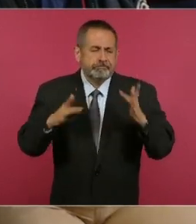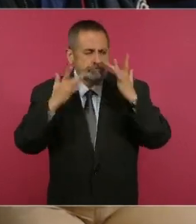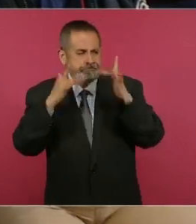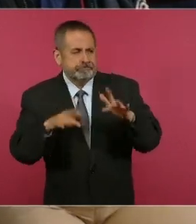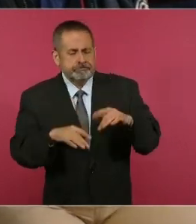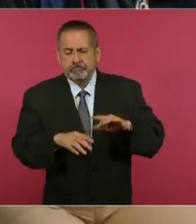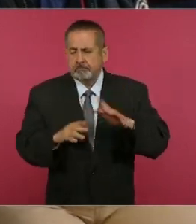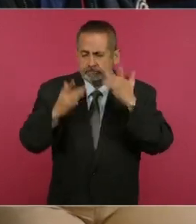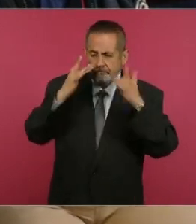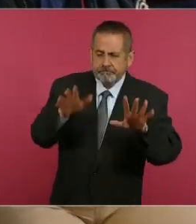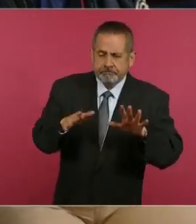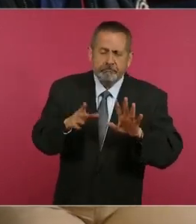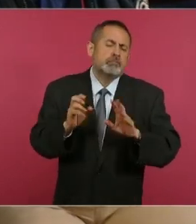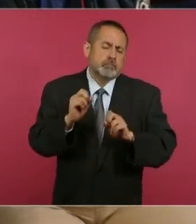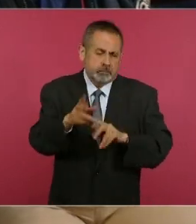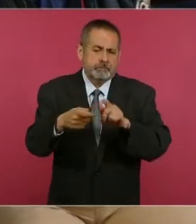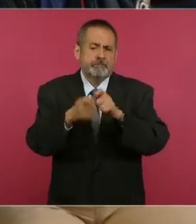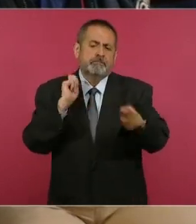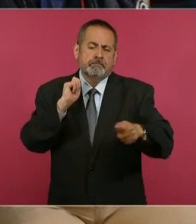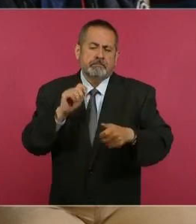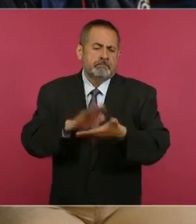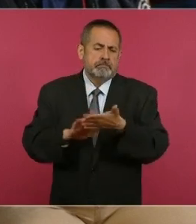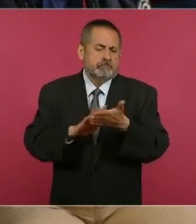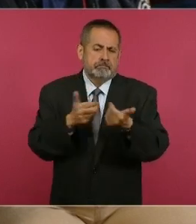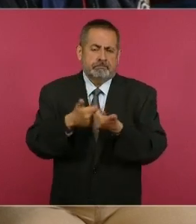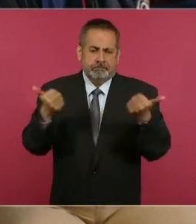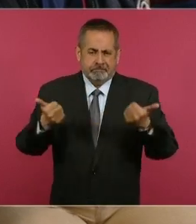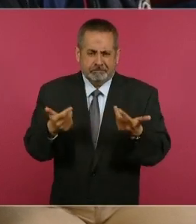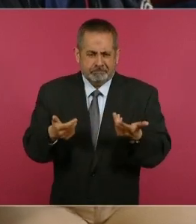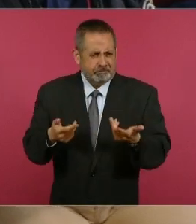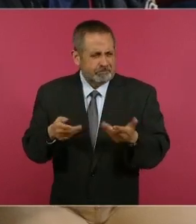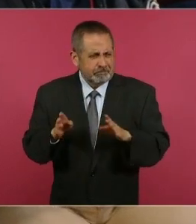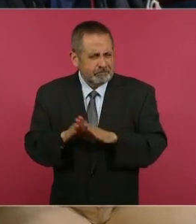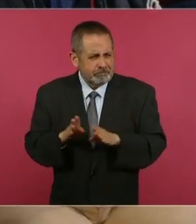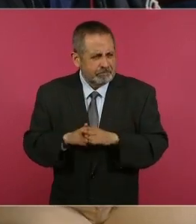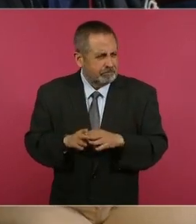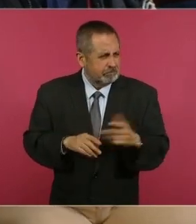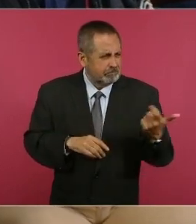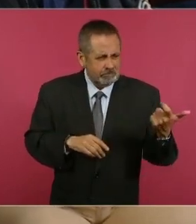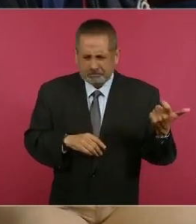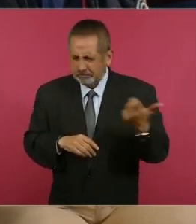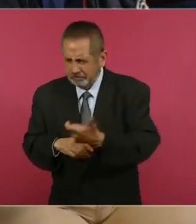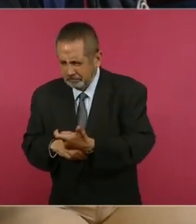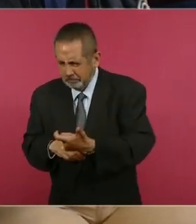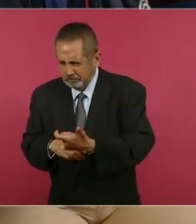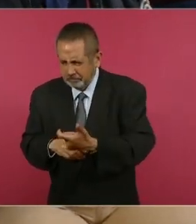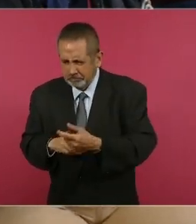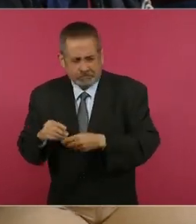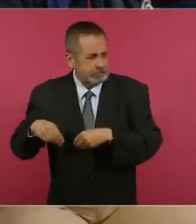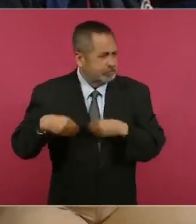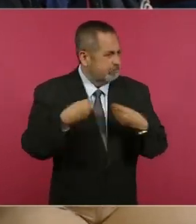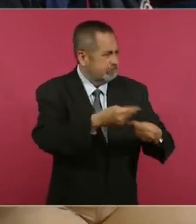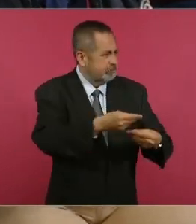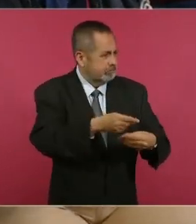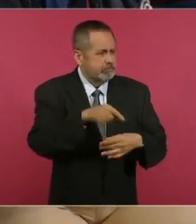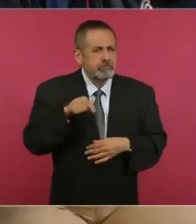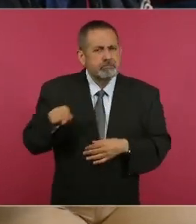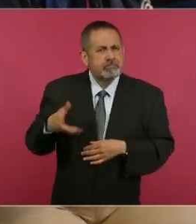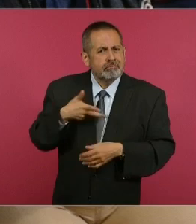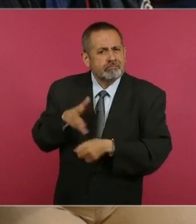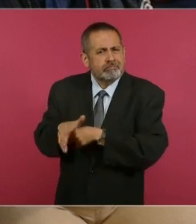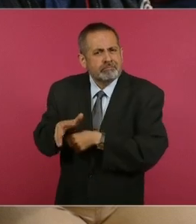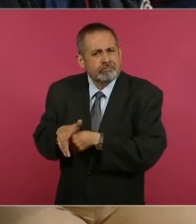partes. Entonces, ¿y qué se puede hacer para blindar a los sistemas